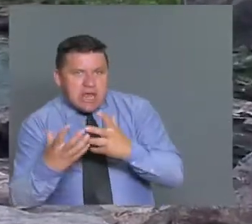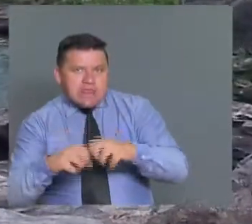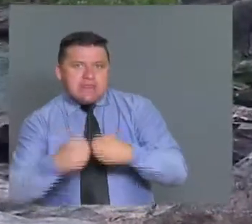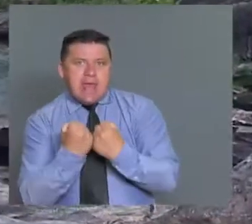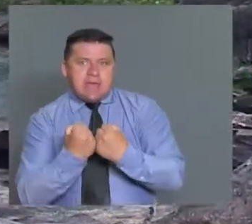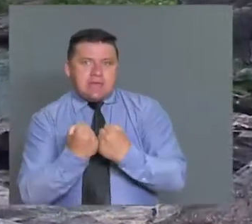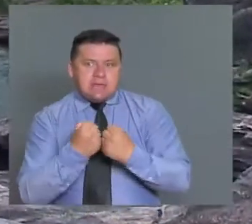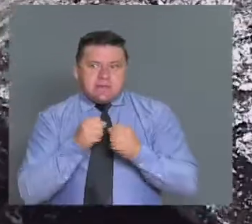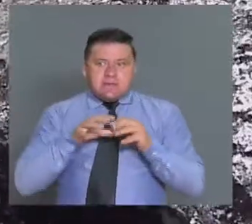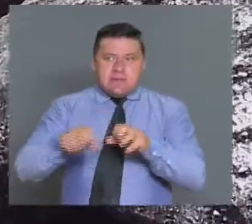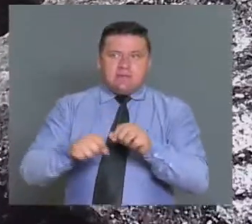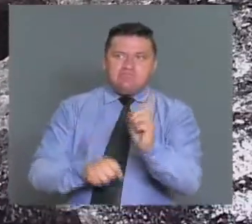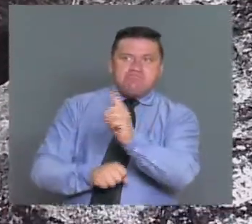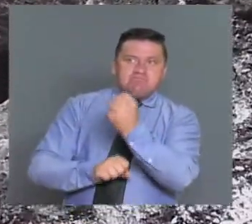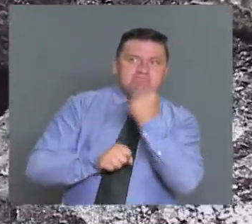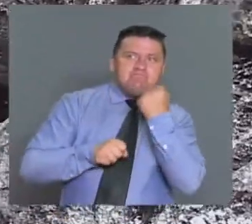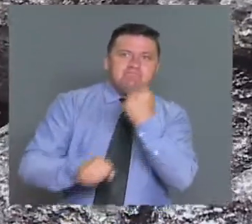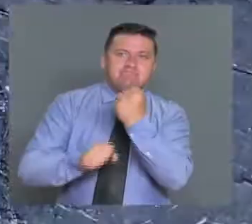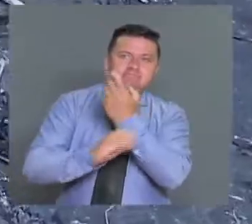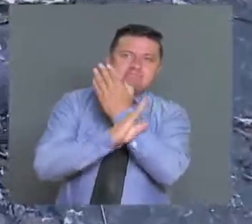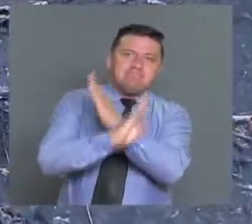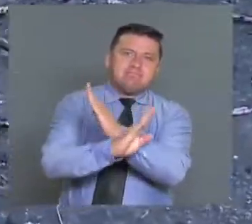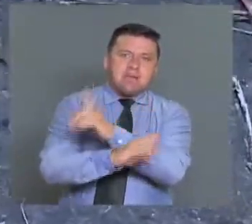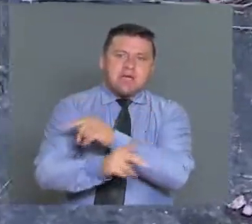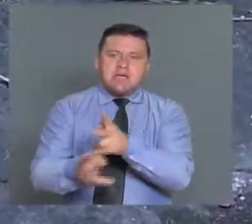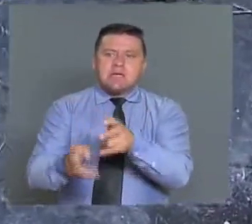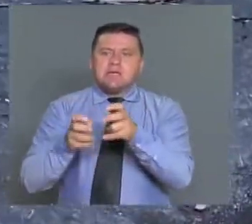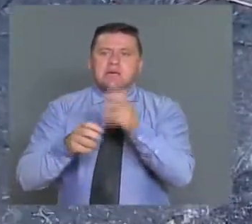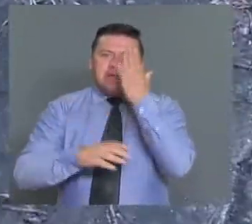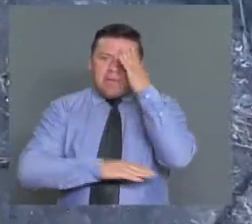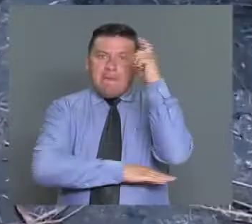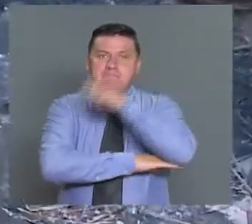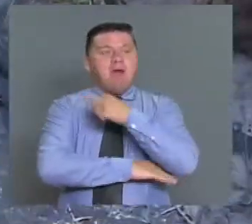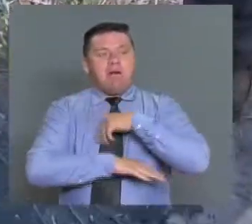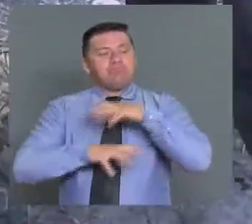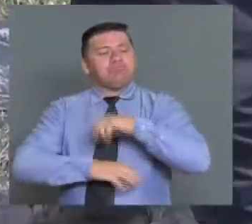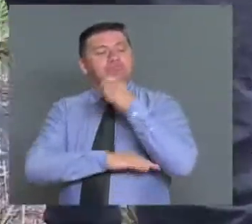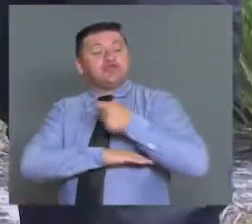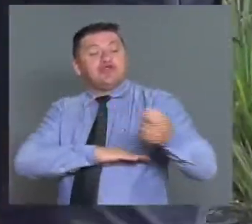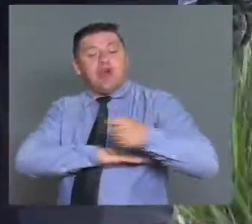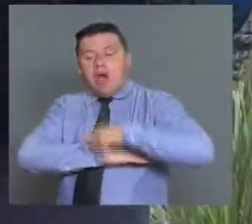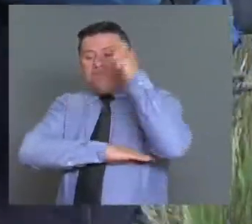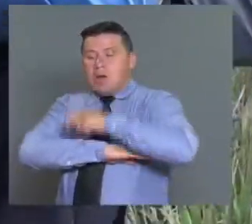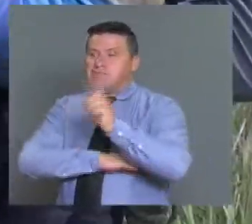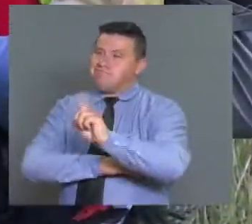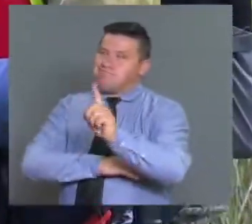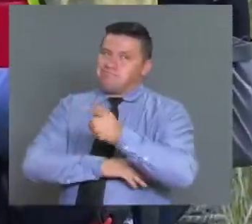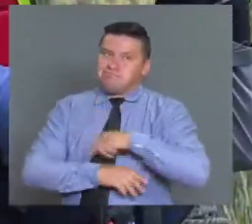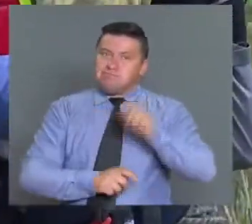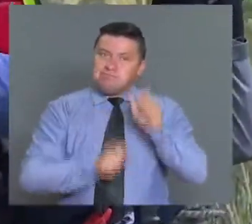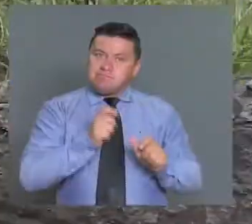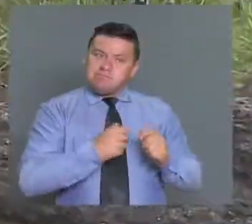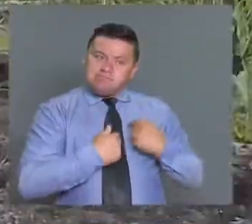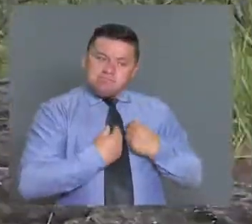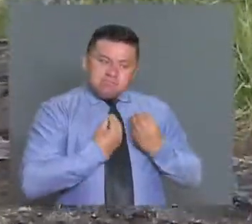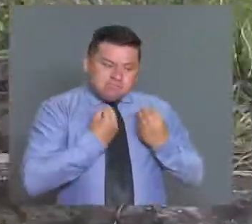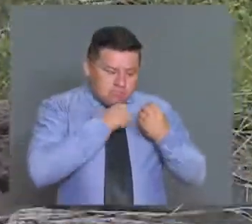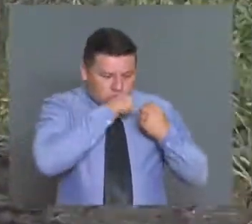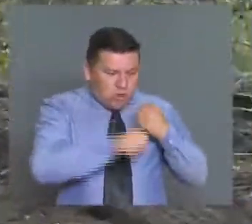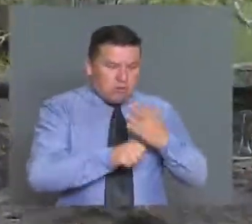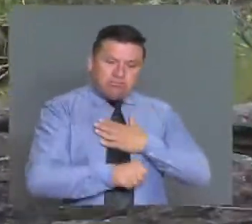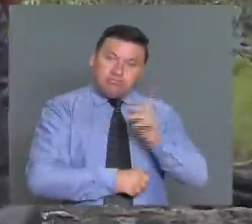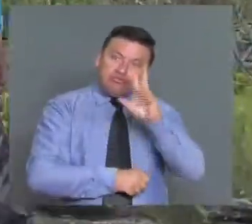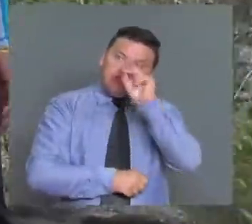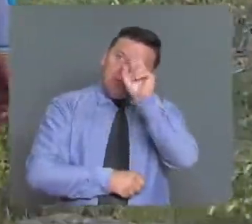querido entrar a destruir este majestuoso lugar con la explotación de derivados del petróleo, pero el alto sentido de pertenencia de sus gentes de la zona